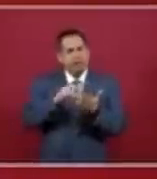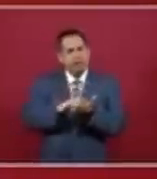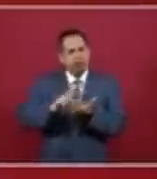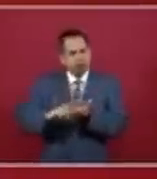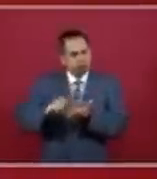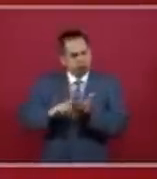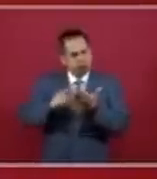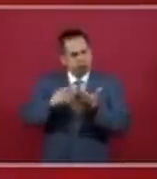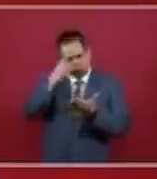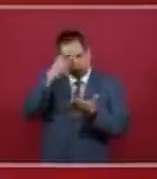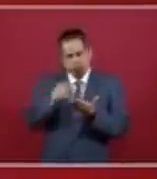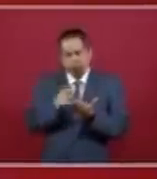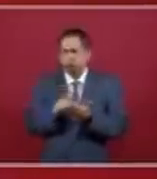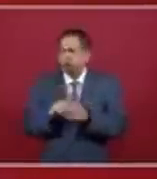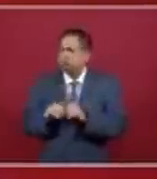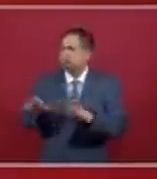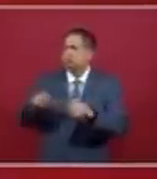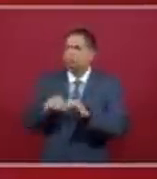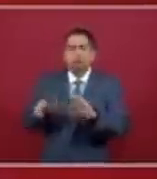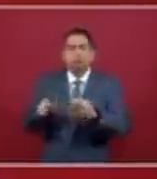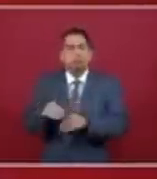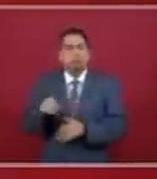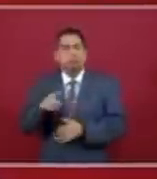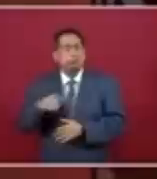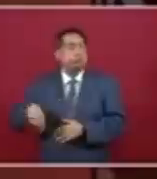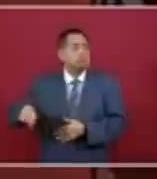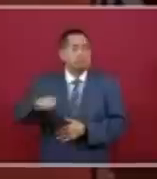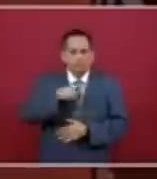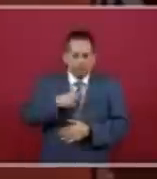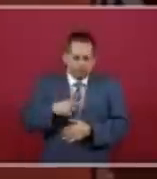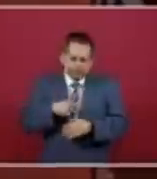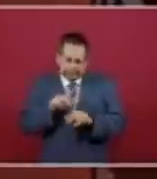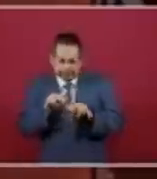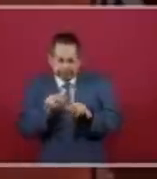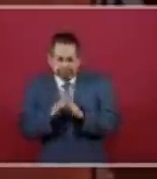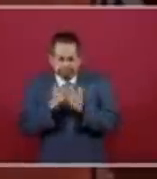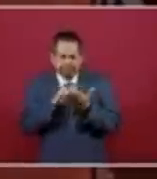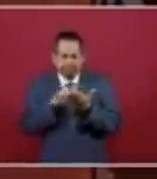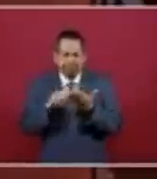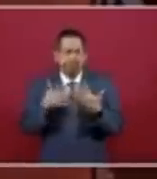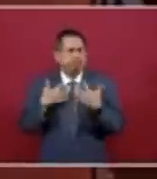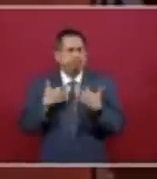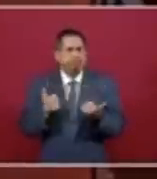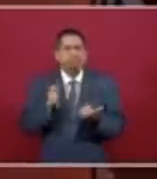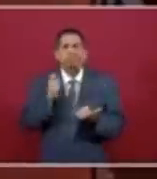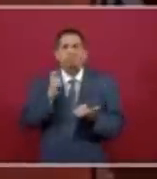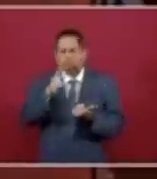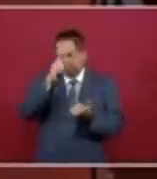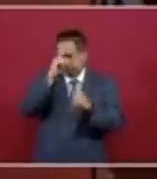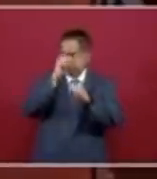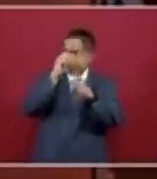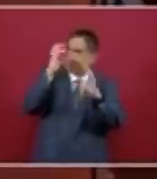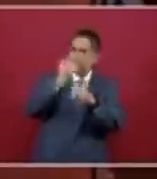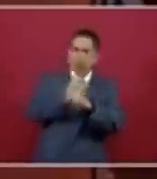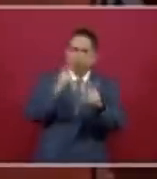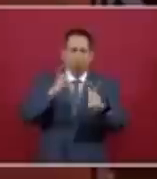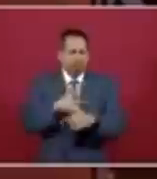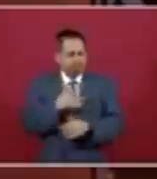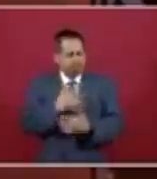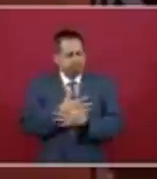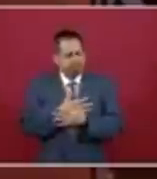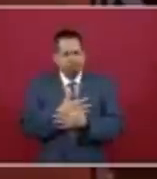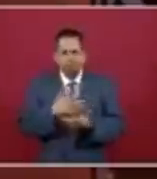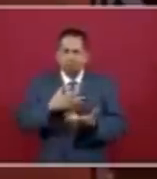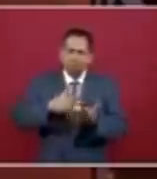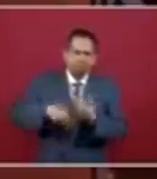para comprender la importancia de nuestros escritorios, entender la importancia de la libertad, generar compasión y